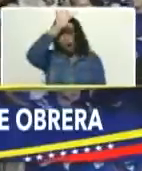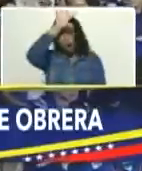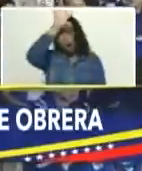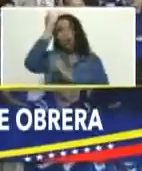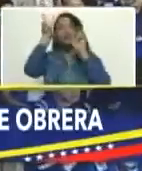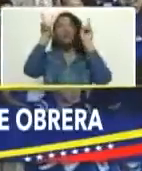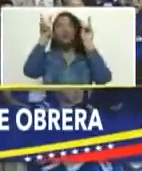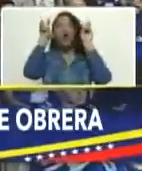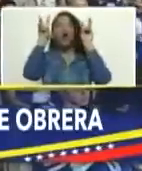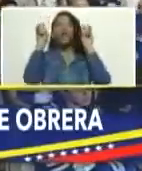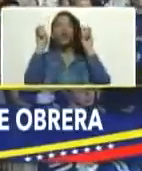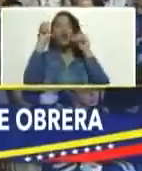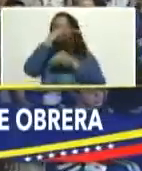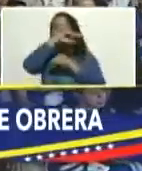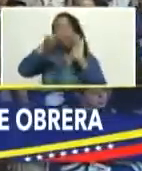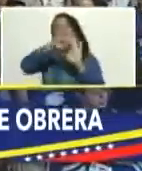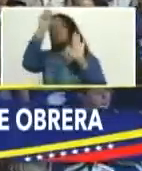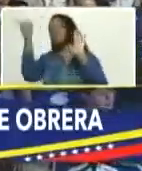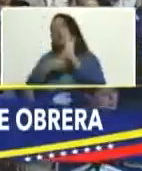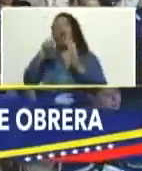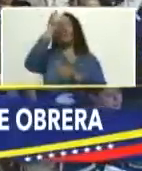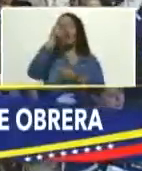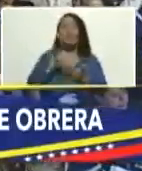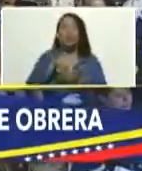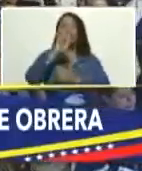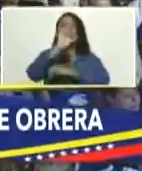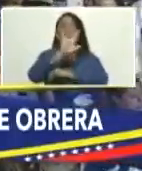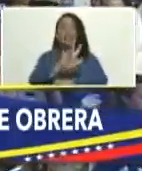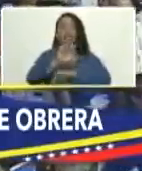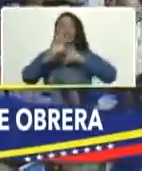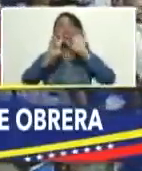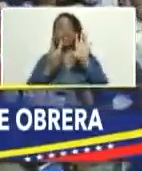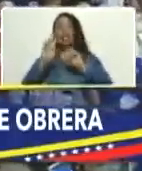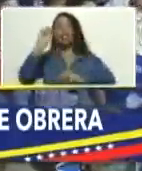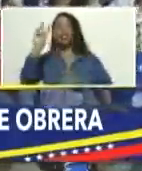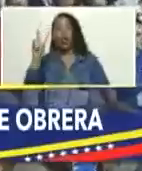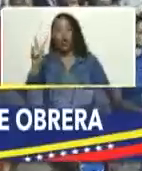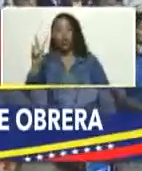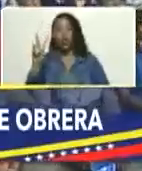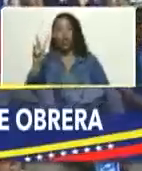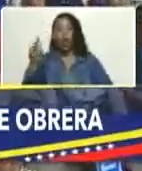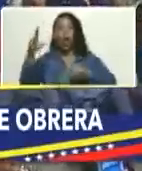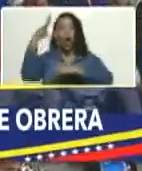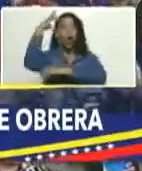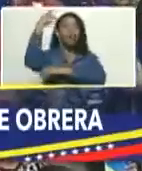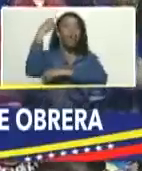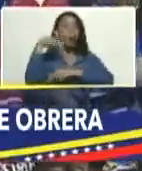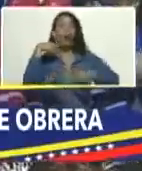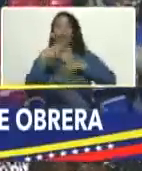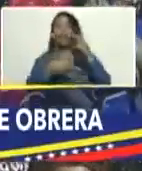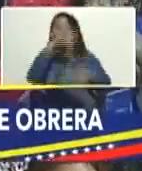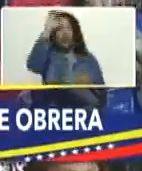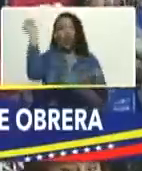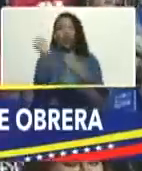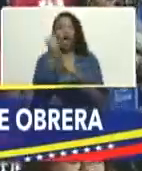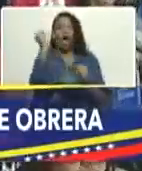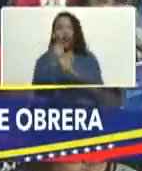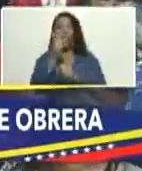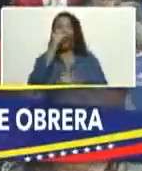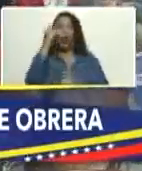minería, para un total de 2.372 consejos productivos de trabajadores y